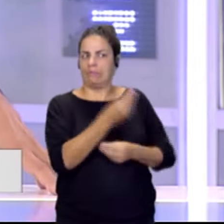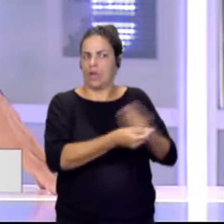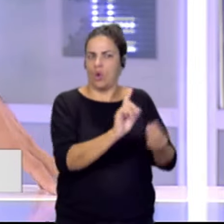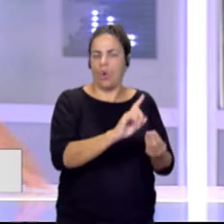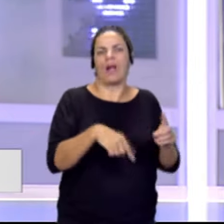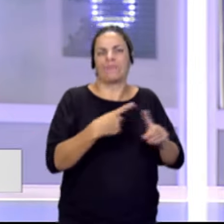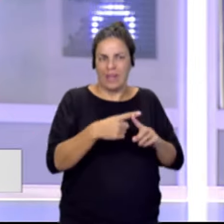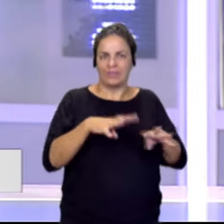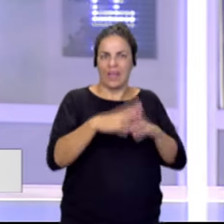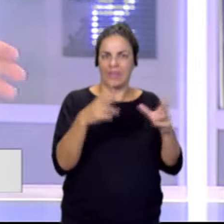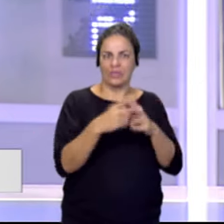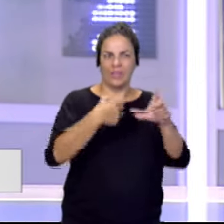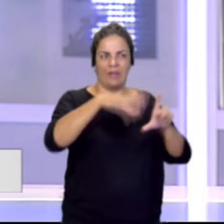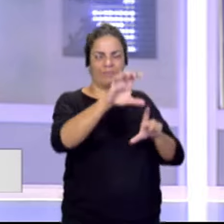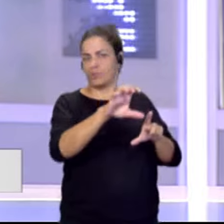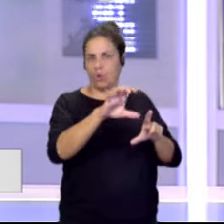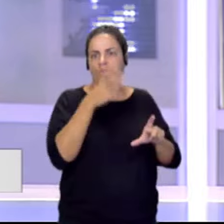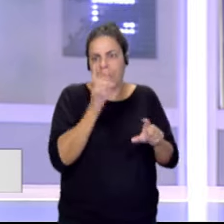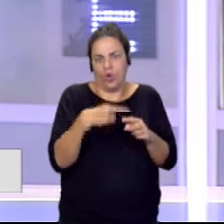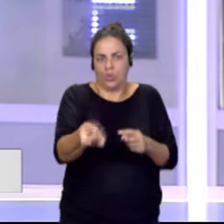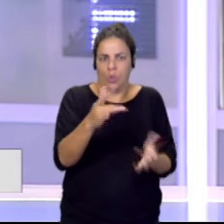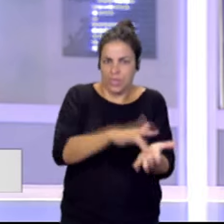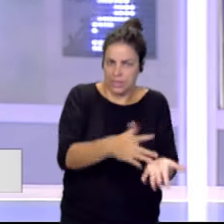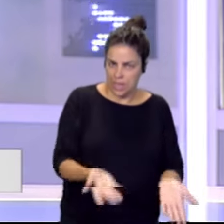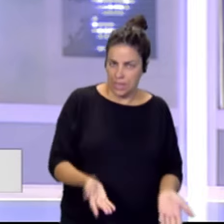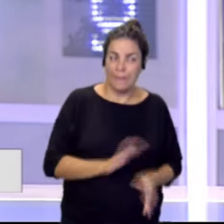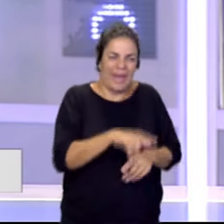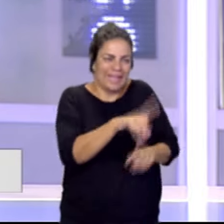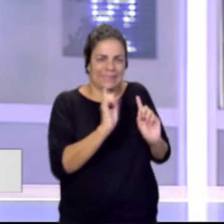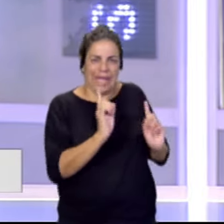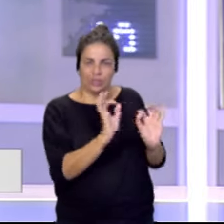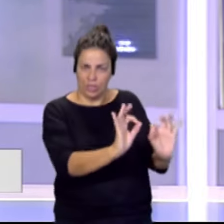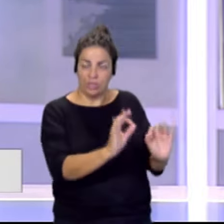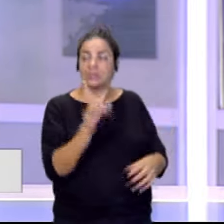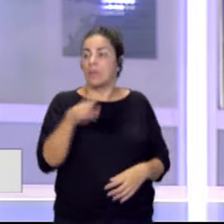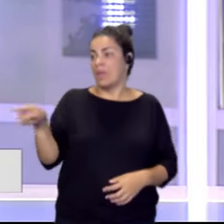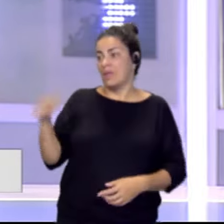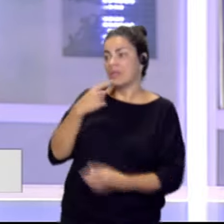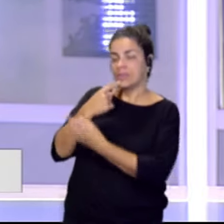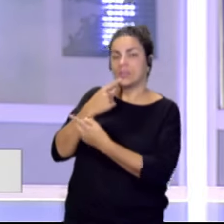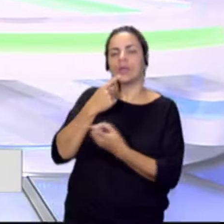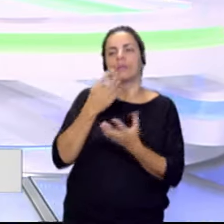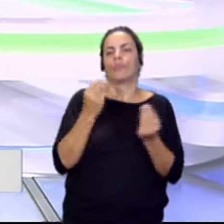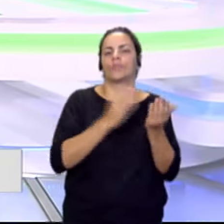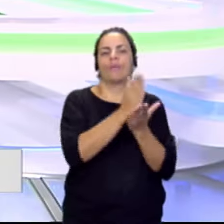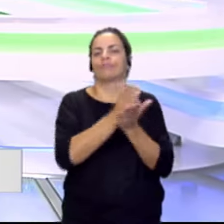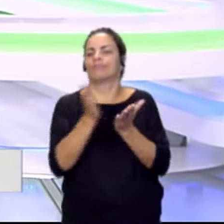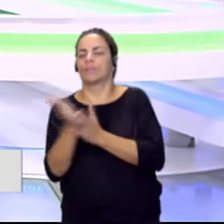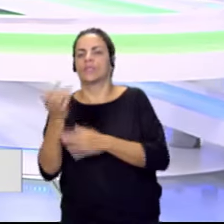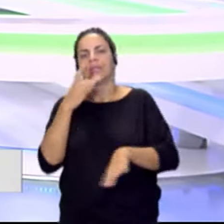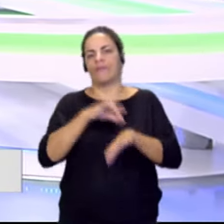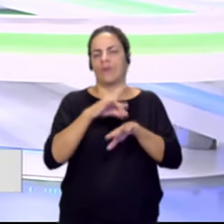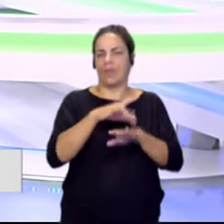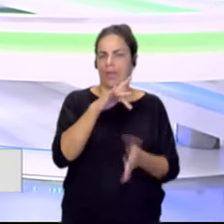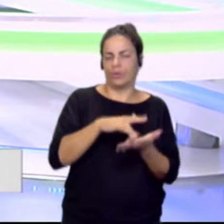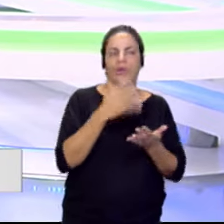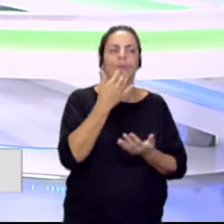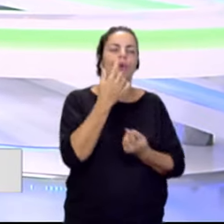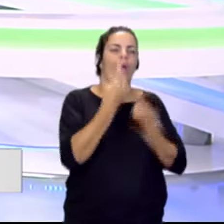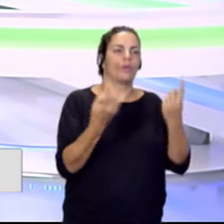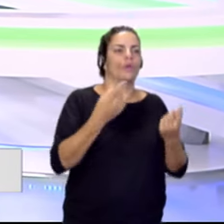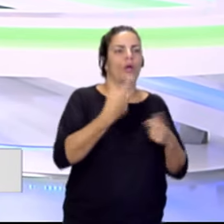el caso concreto, luego que es verdad que Natacha hablaba del amplio abanico de opciones que surgen a partir de que uno tiene una enfermedad y aquellas cosas que pueden estar